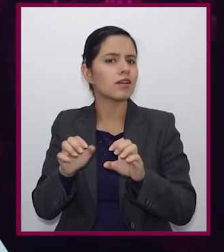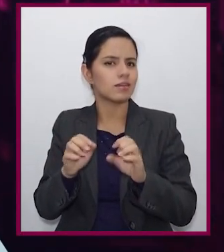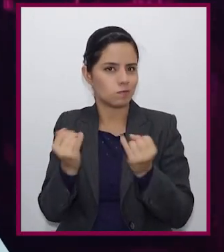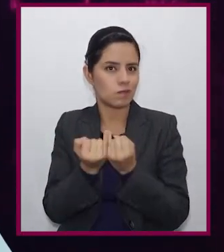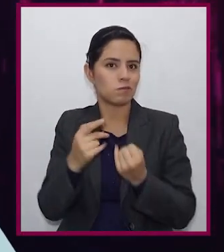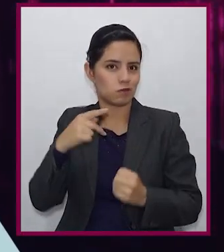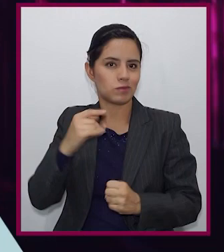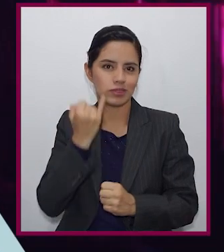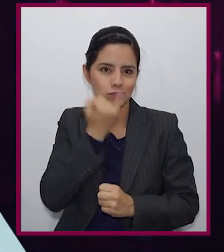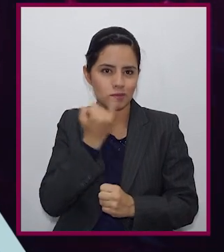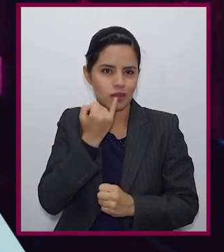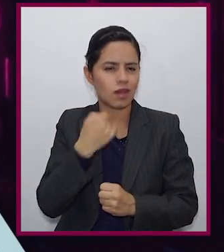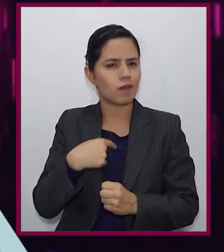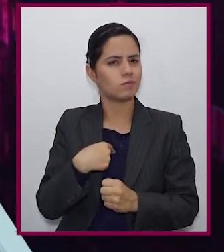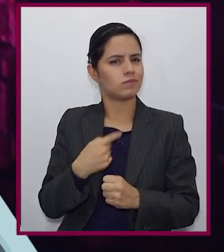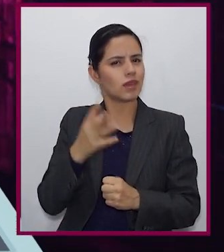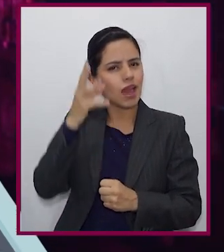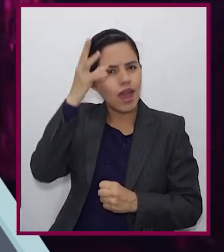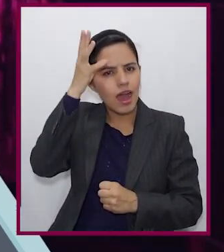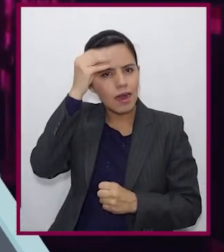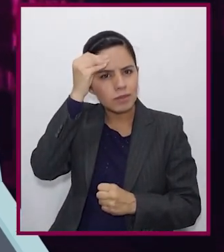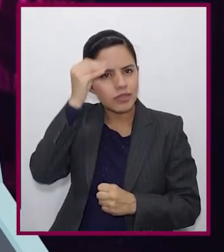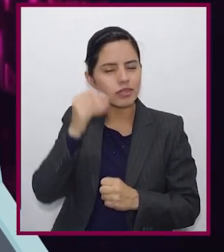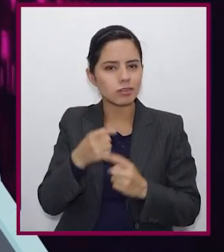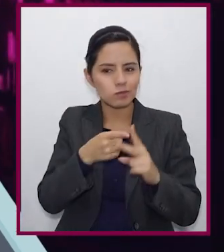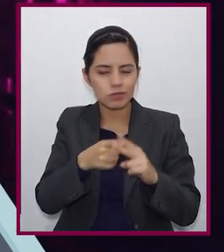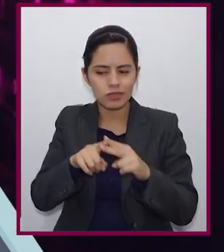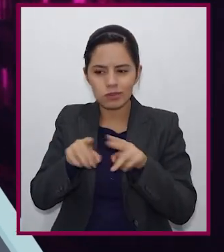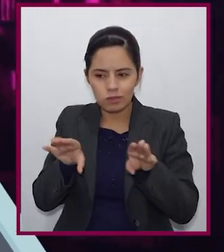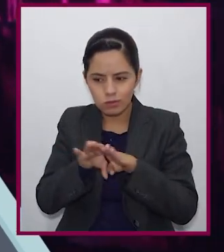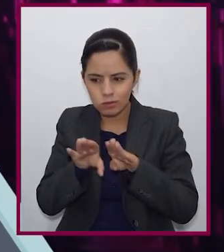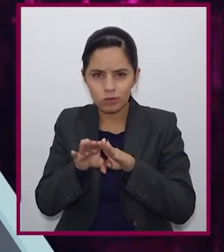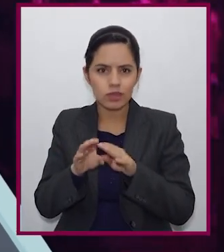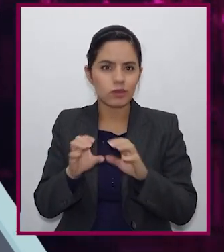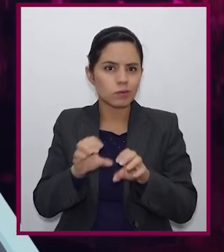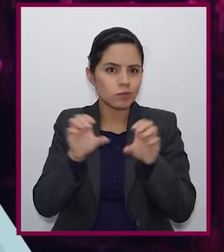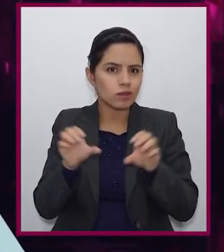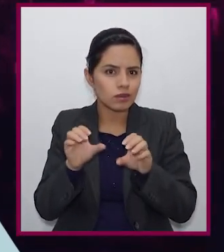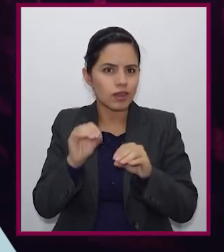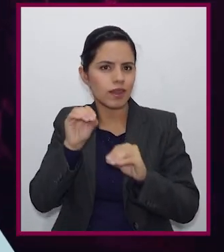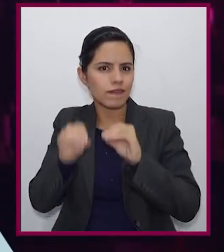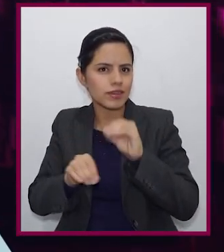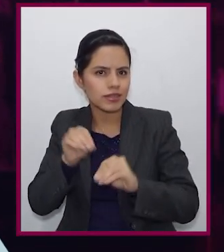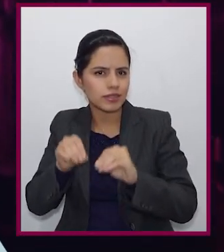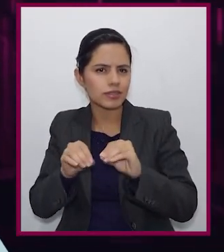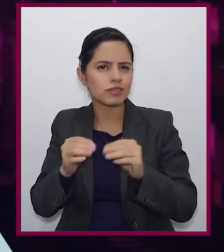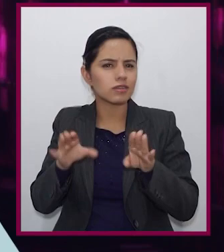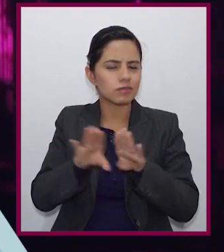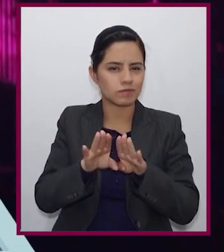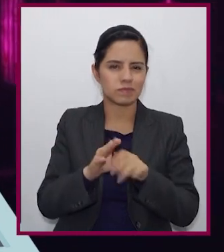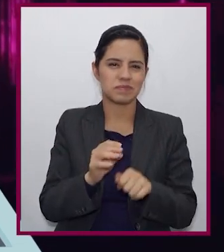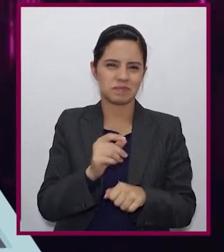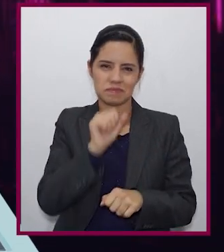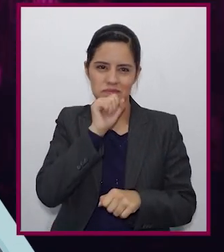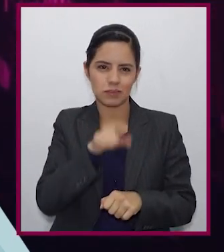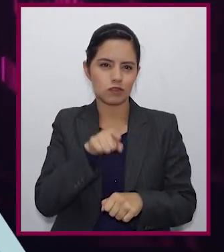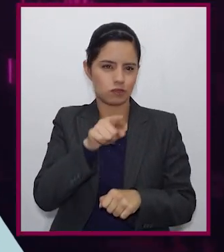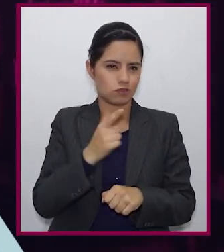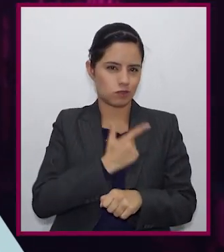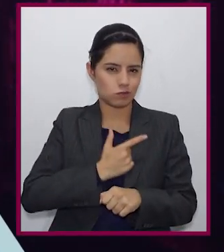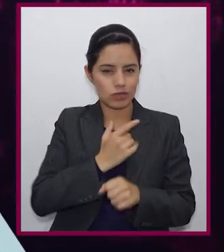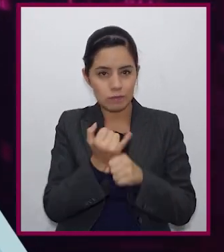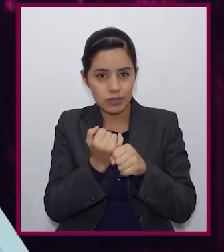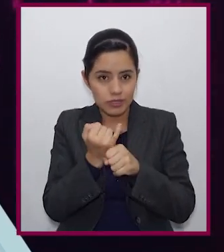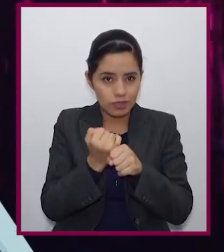mí. Entonces empezaba a aprender a programar, a cómo era esto una computadora. A lo mejor va de la mano si te gusta